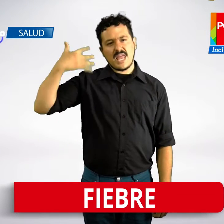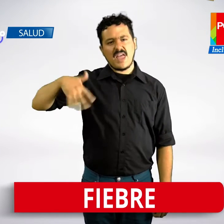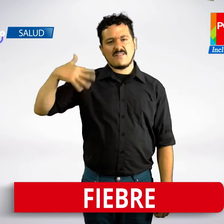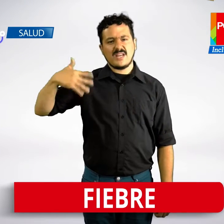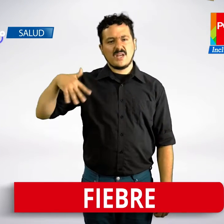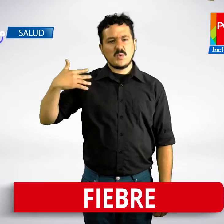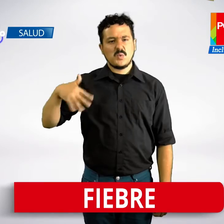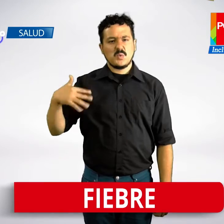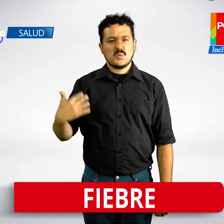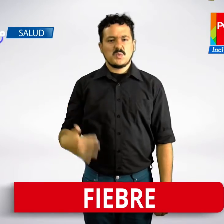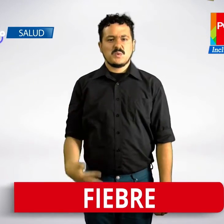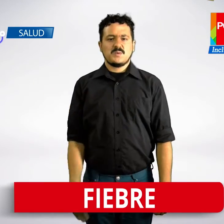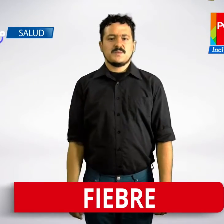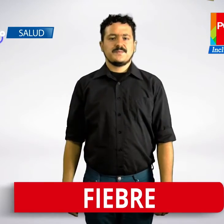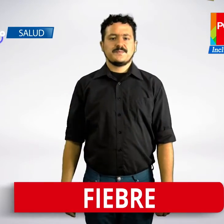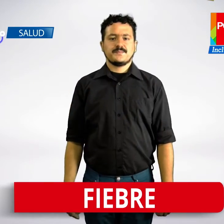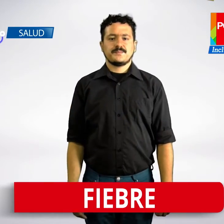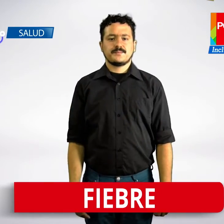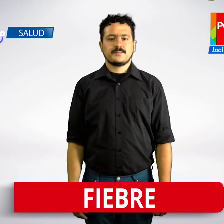fiebre.